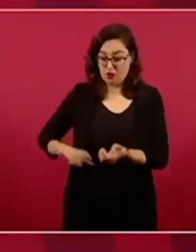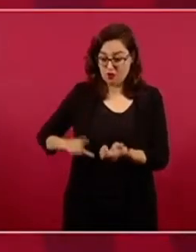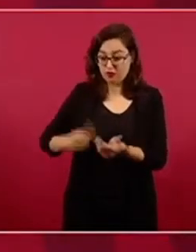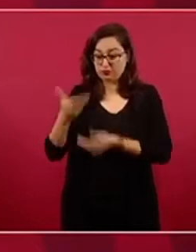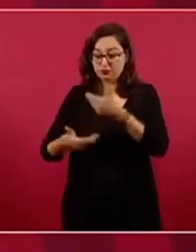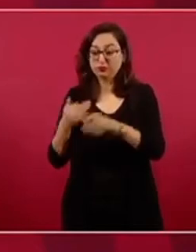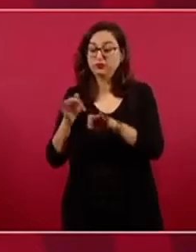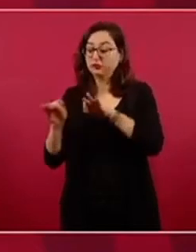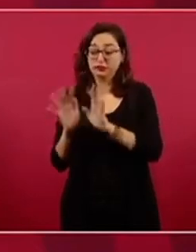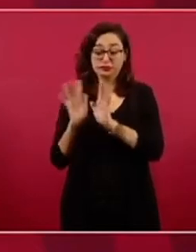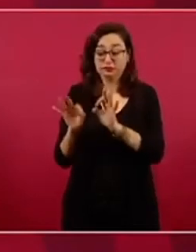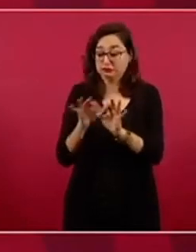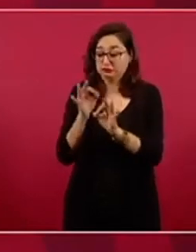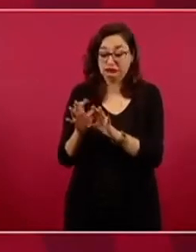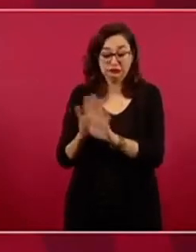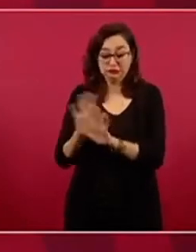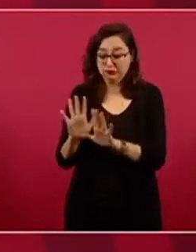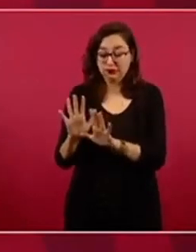de telefonía.